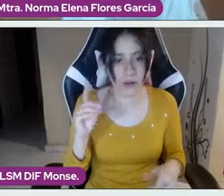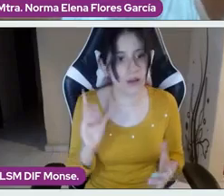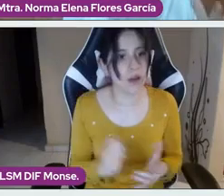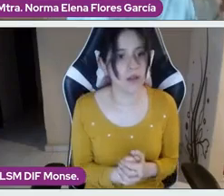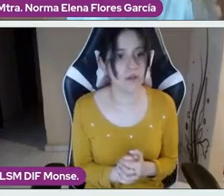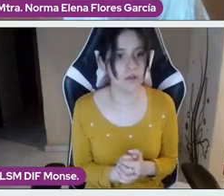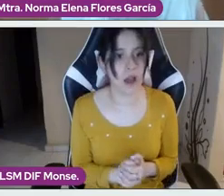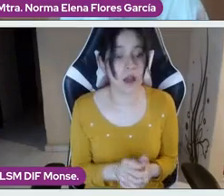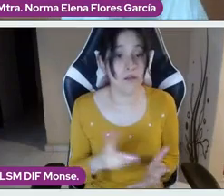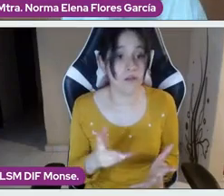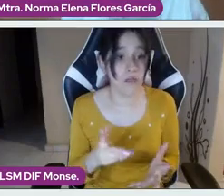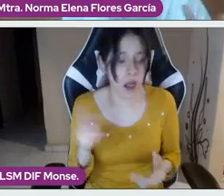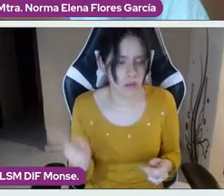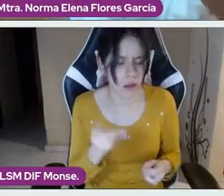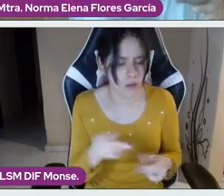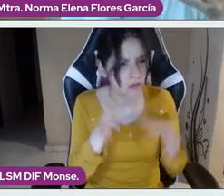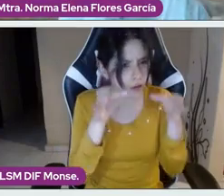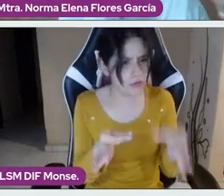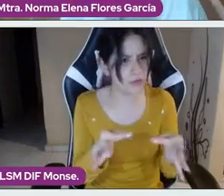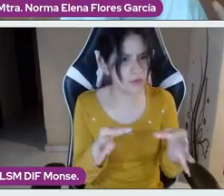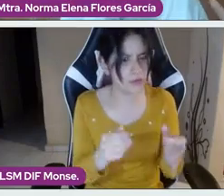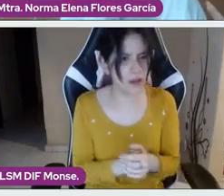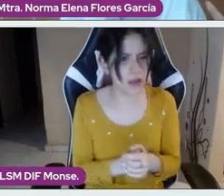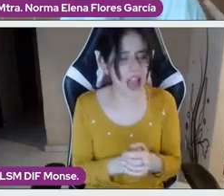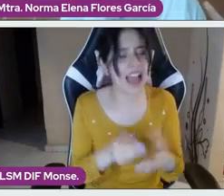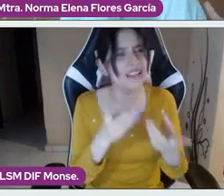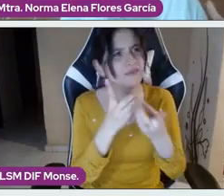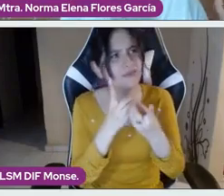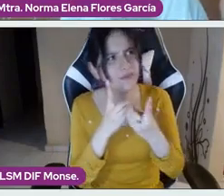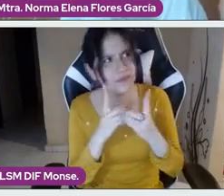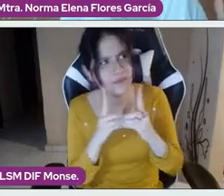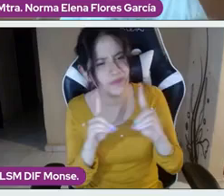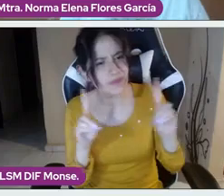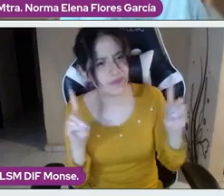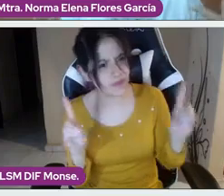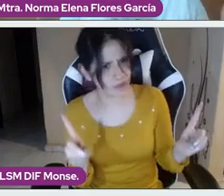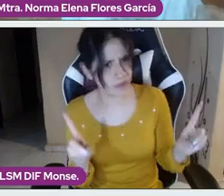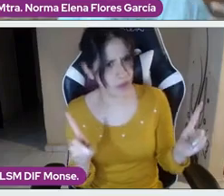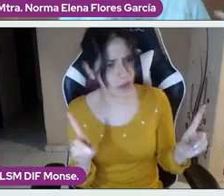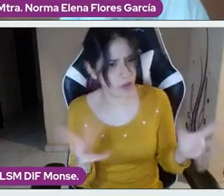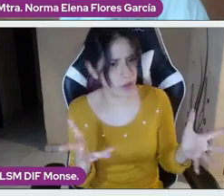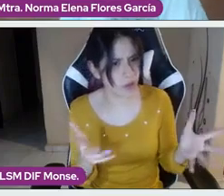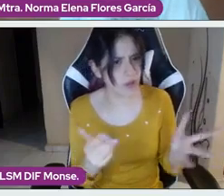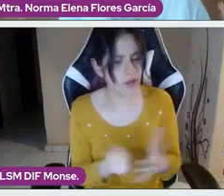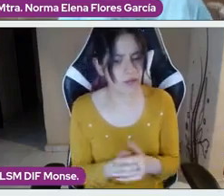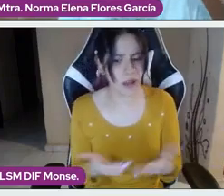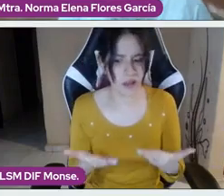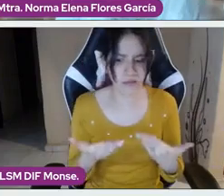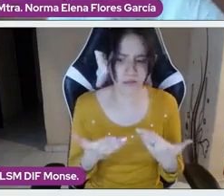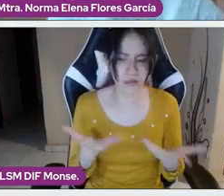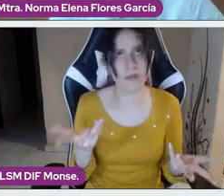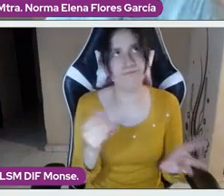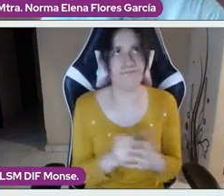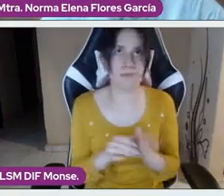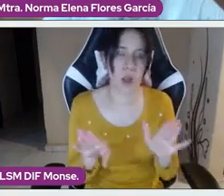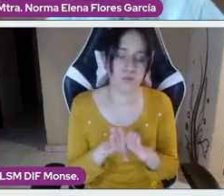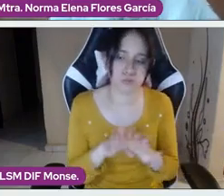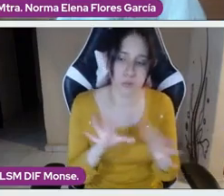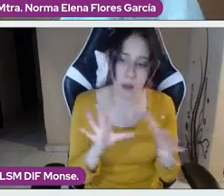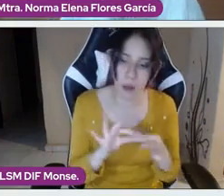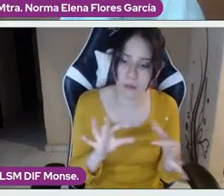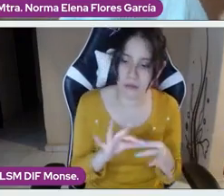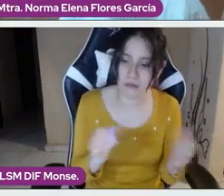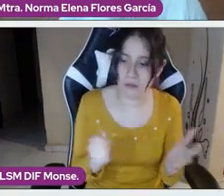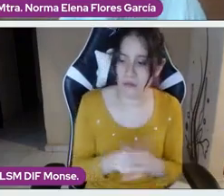que preguntan en concreto es si el divorcio se constituye ahora, o sea, es decir, se volvería una